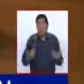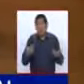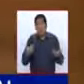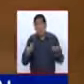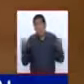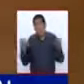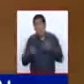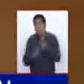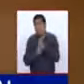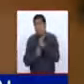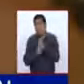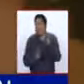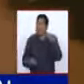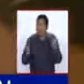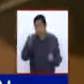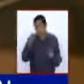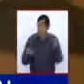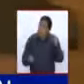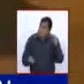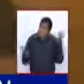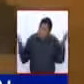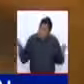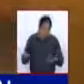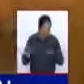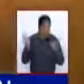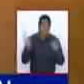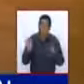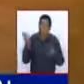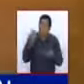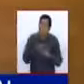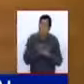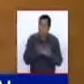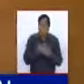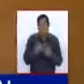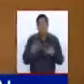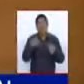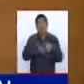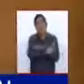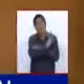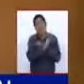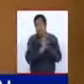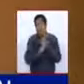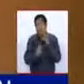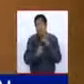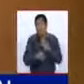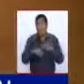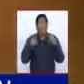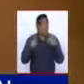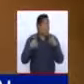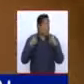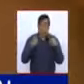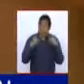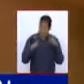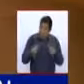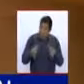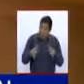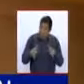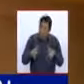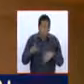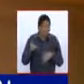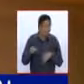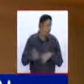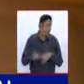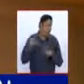acá llega un taxi, un auto particular, lo que sea, y llega el pasajero e ingresa a la terminal. Pero si va a haber comerciantes, por lo menos